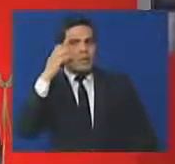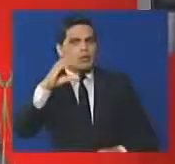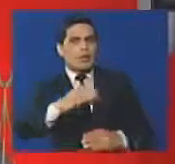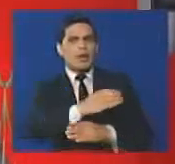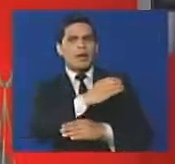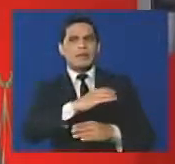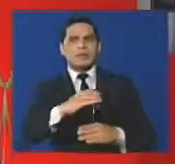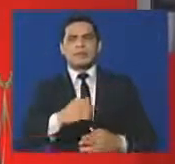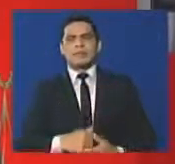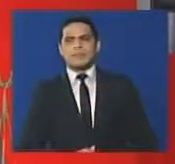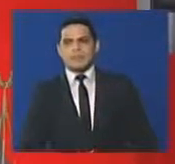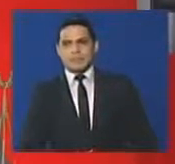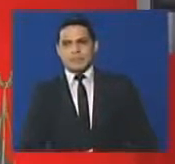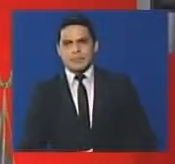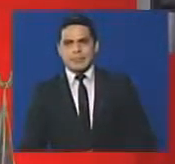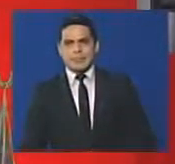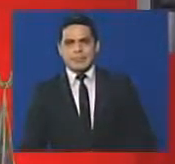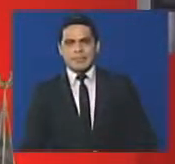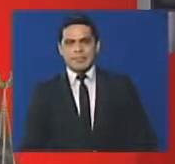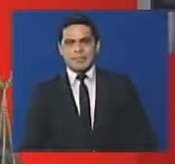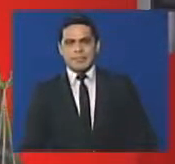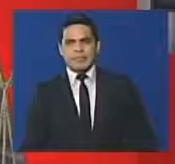como decía anteriormente.